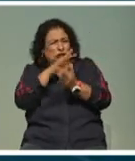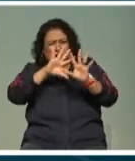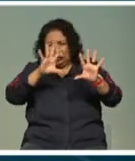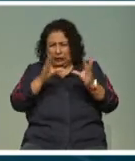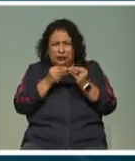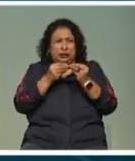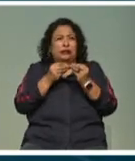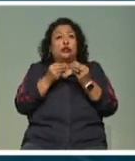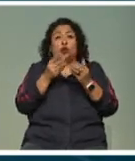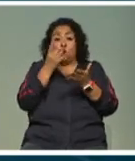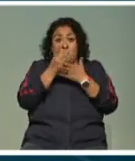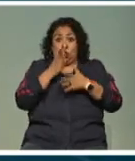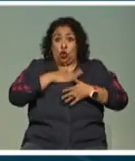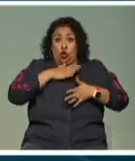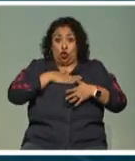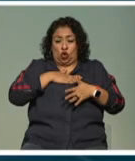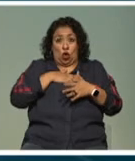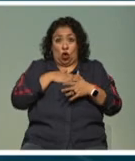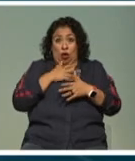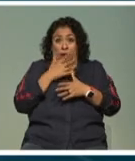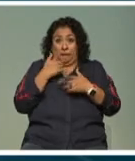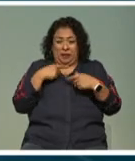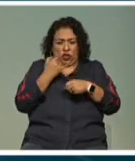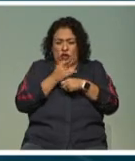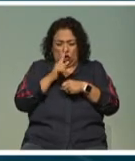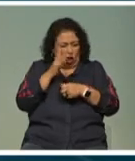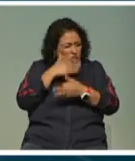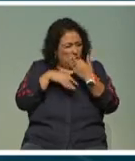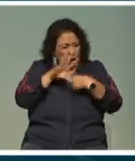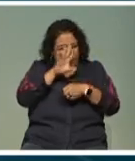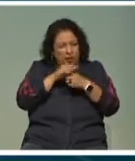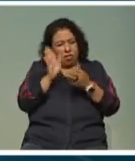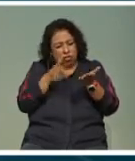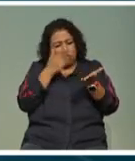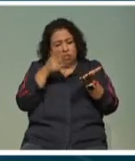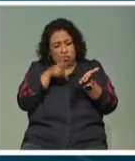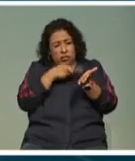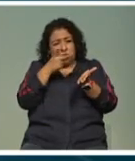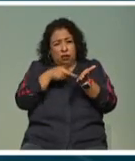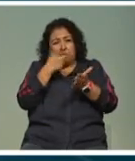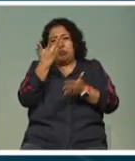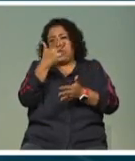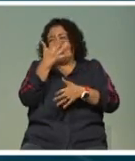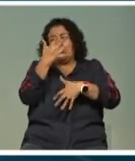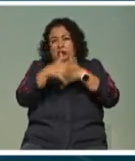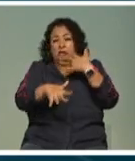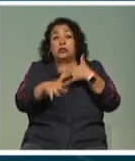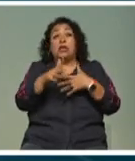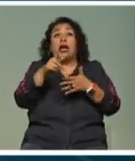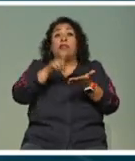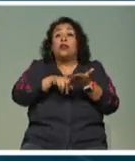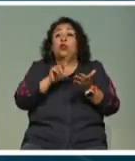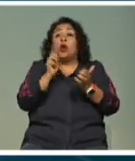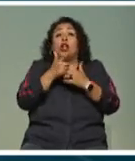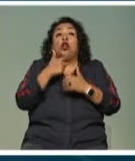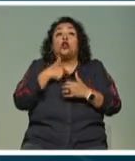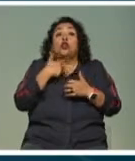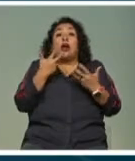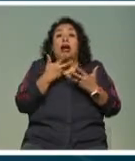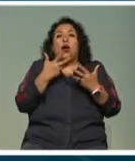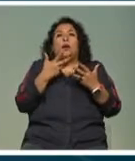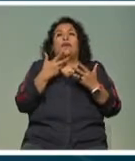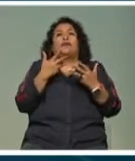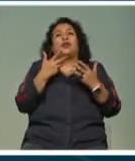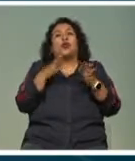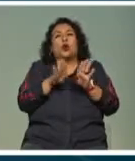no solamente mi parte, todo. Y entre esas 10, 15 veces está algo que yo hago, algo que se llama desglose